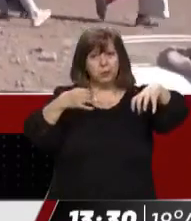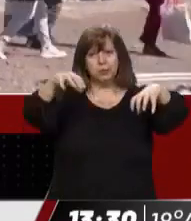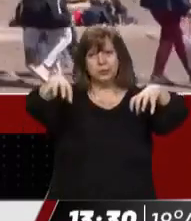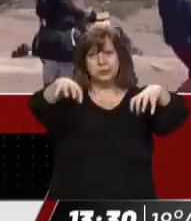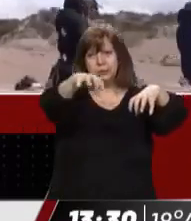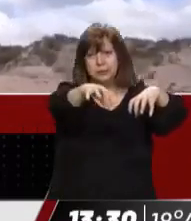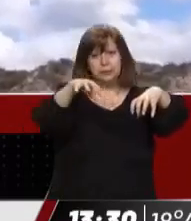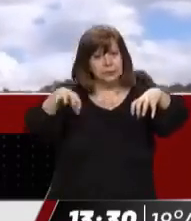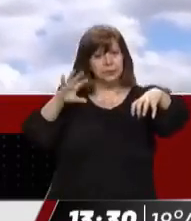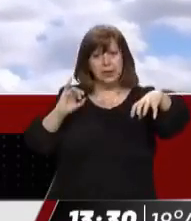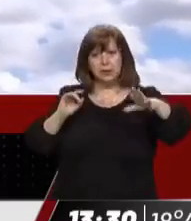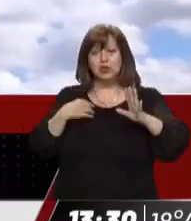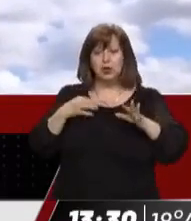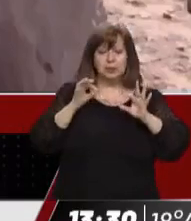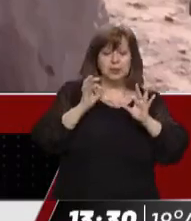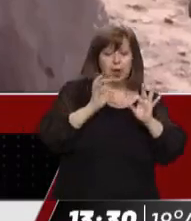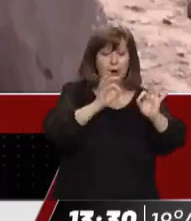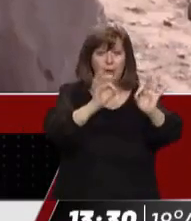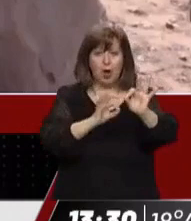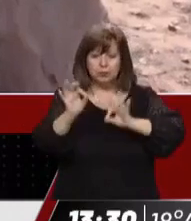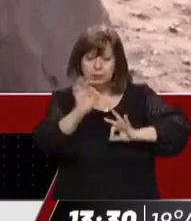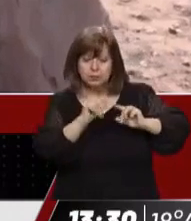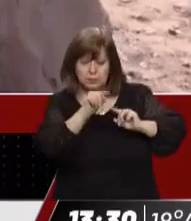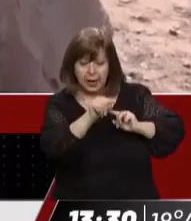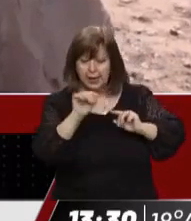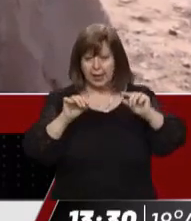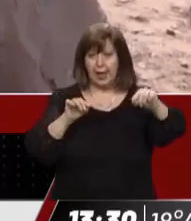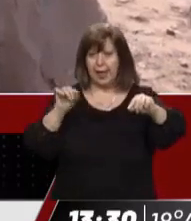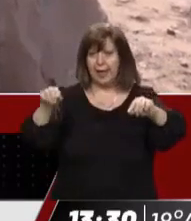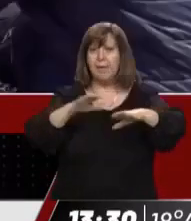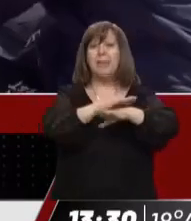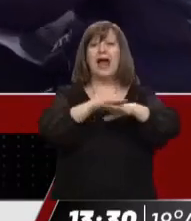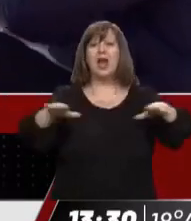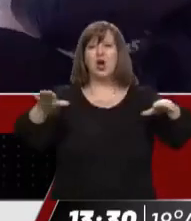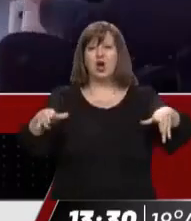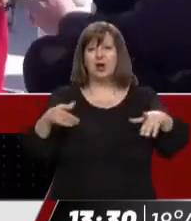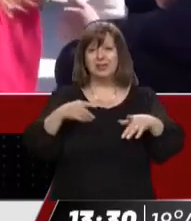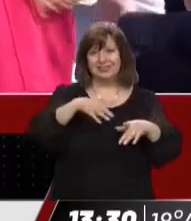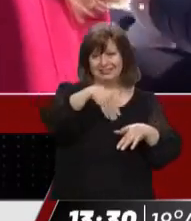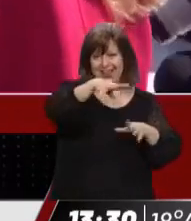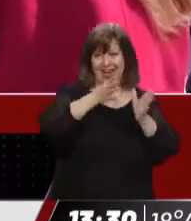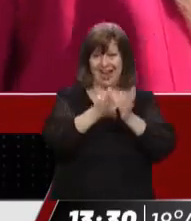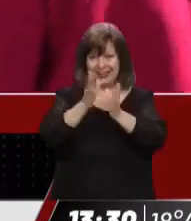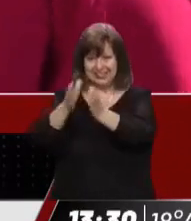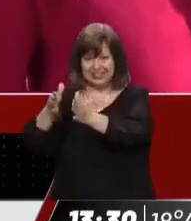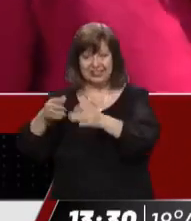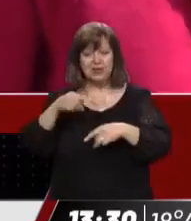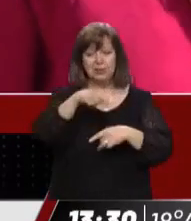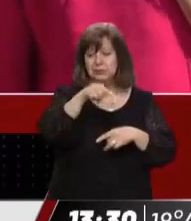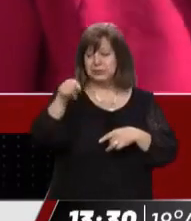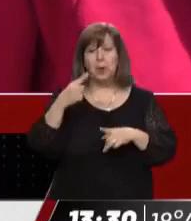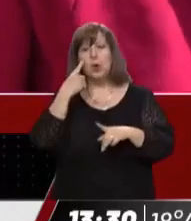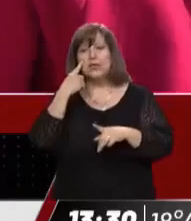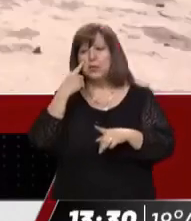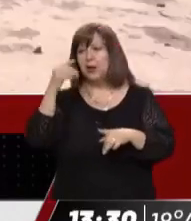que hemos estado desarrollando en toda la provincia cada vez que hay un evento de esto los incrementamos junto con los municipios a veces no solamente hacemos nosotros